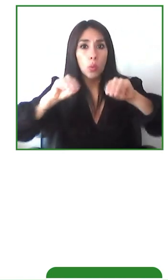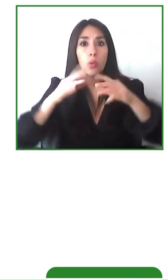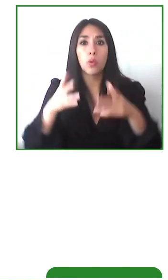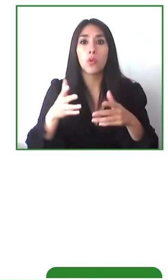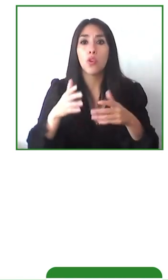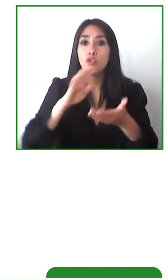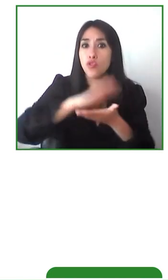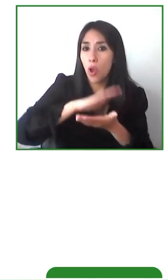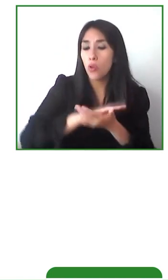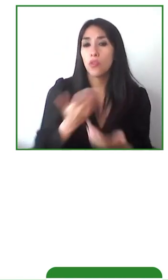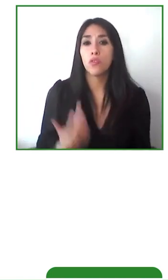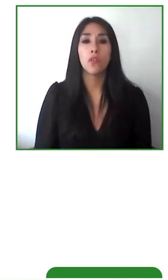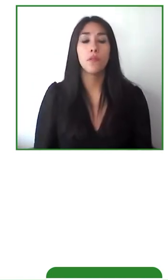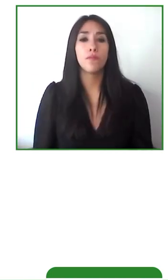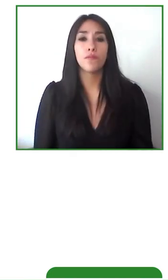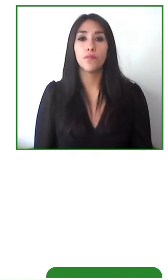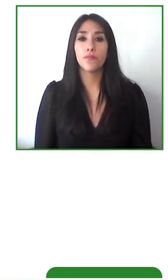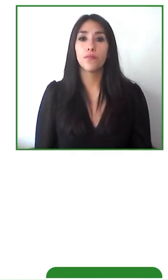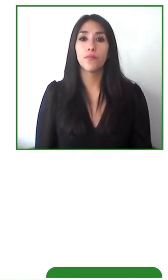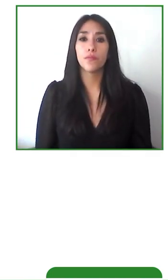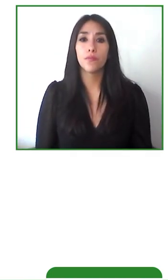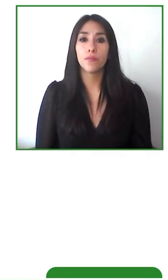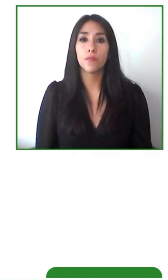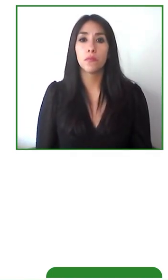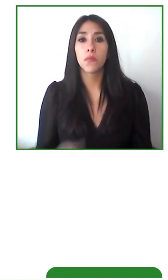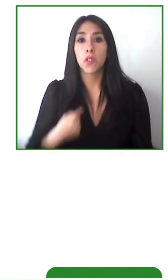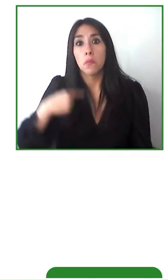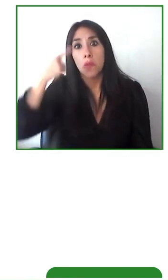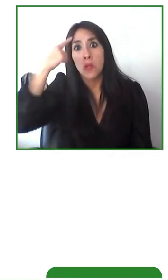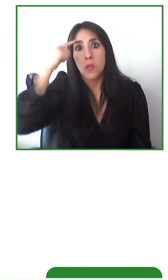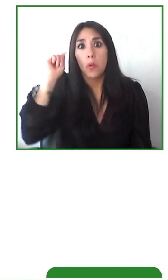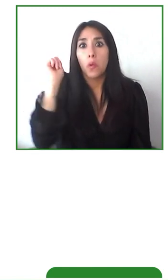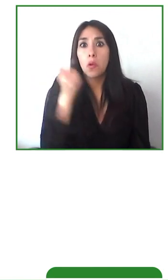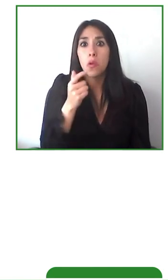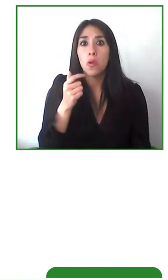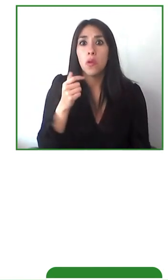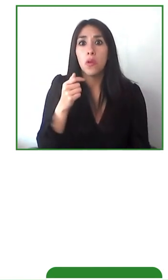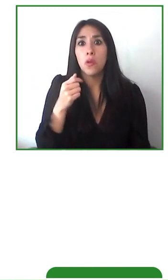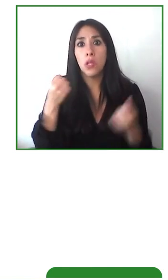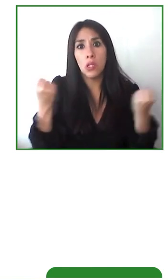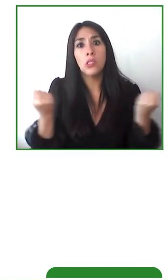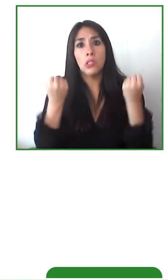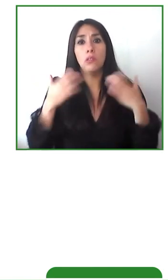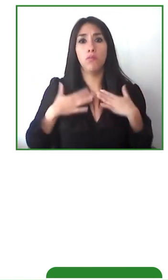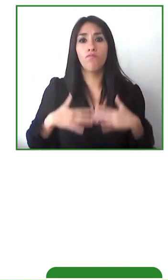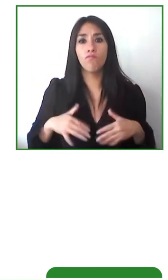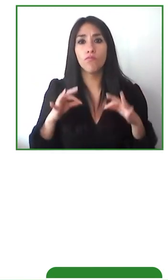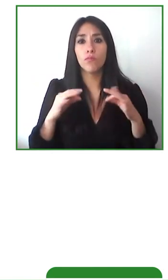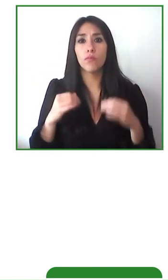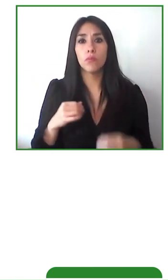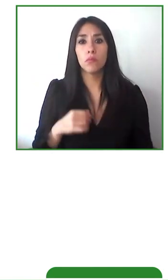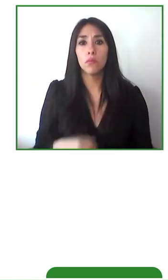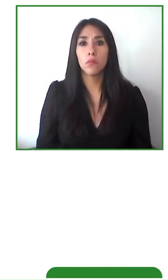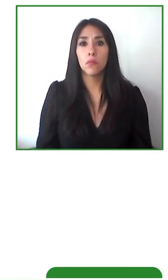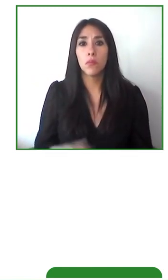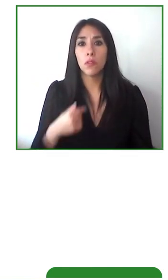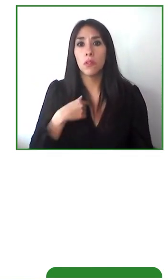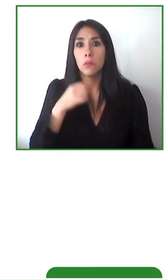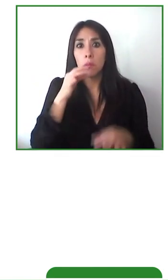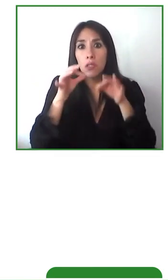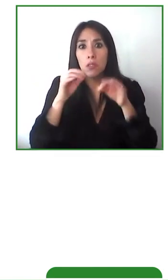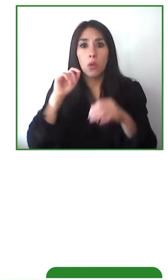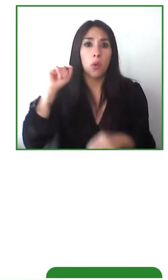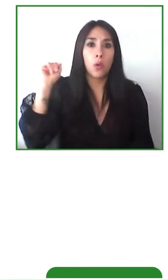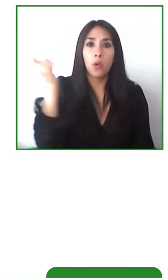me he avanzado, perdonarme el resto, luego cada uno matizáis, pero lo que nos empuja es esa obstinación a hacer llegar